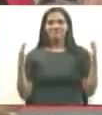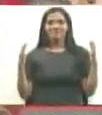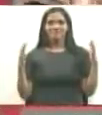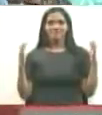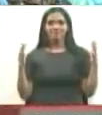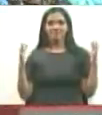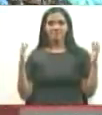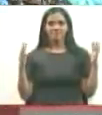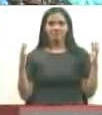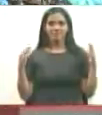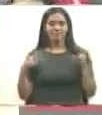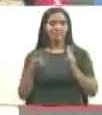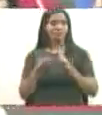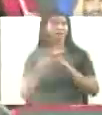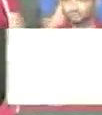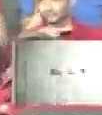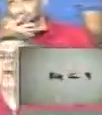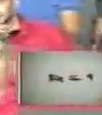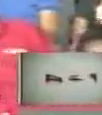Numeral Trump fuera.